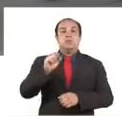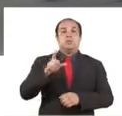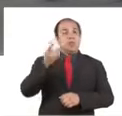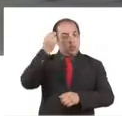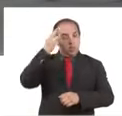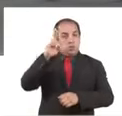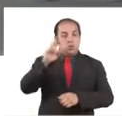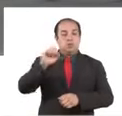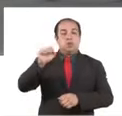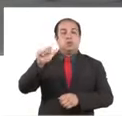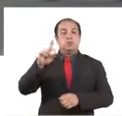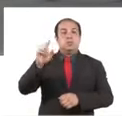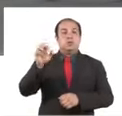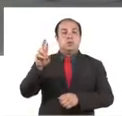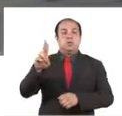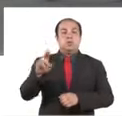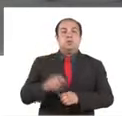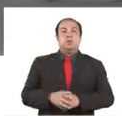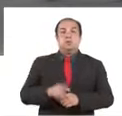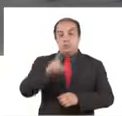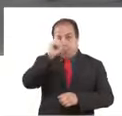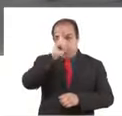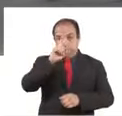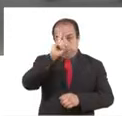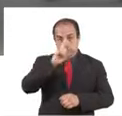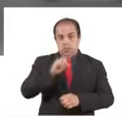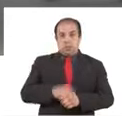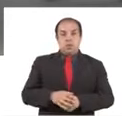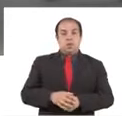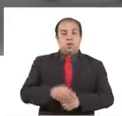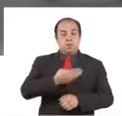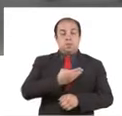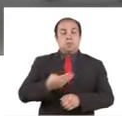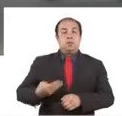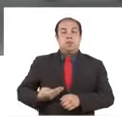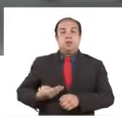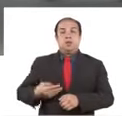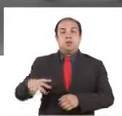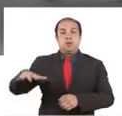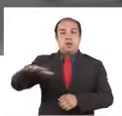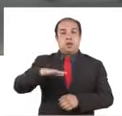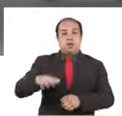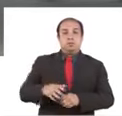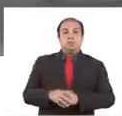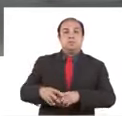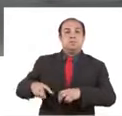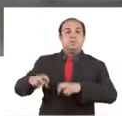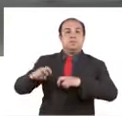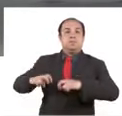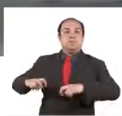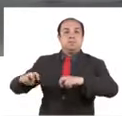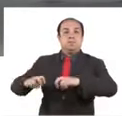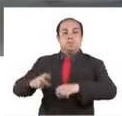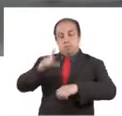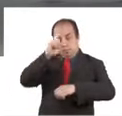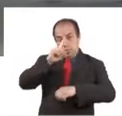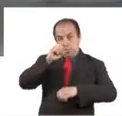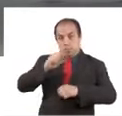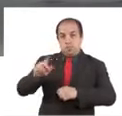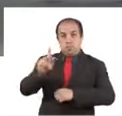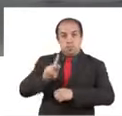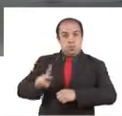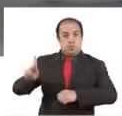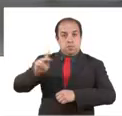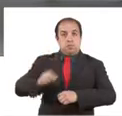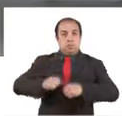Salvador Guerrero Chiprés, consejero presidente del Consejo Ciudadano de Seguridad y Justicia. Por